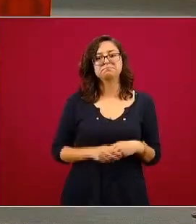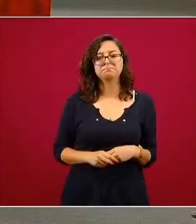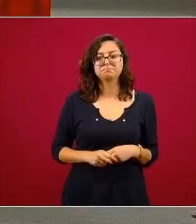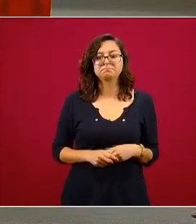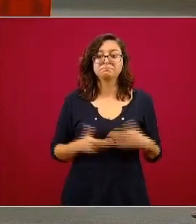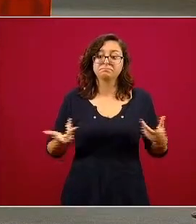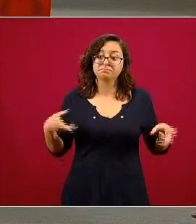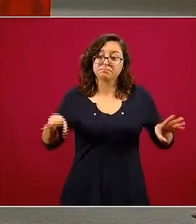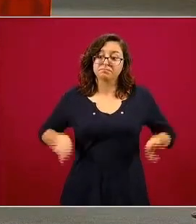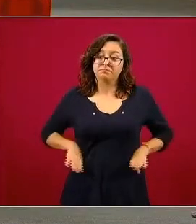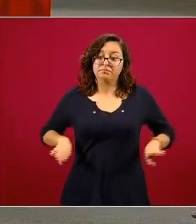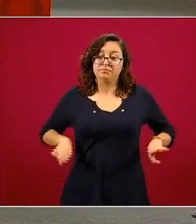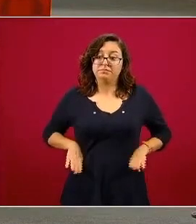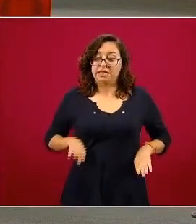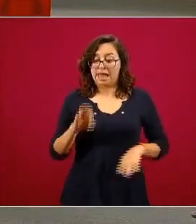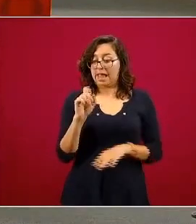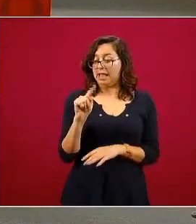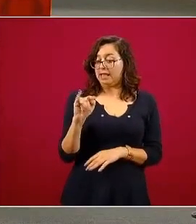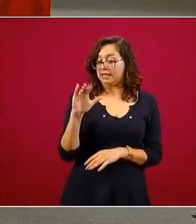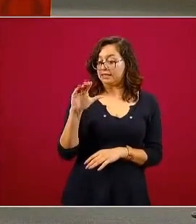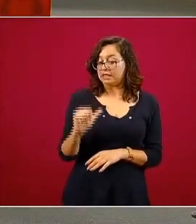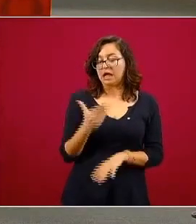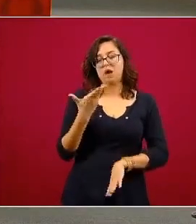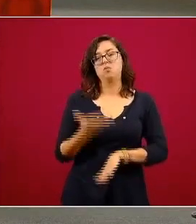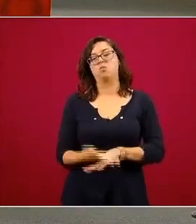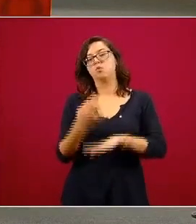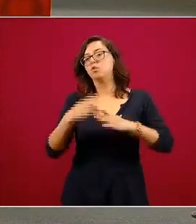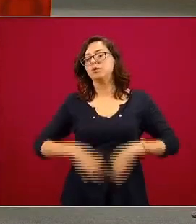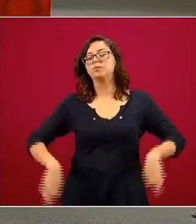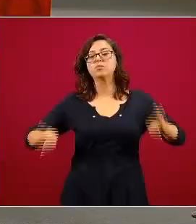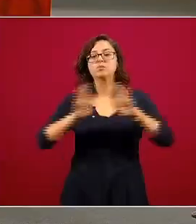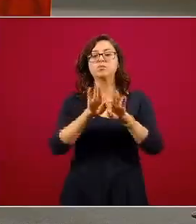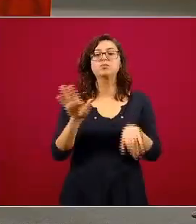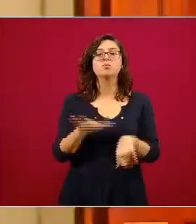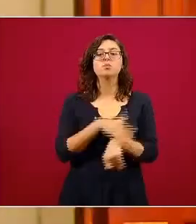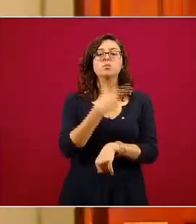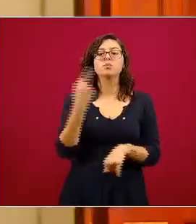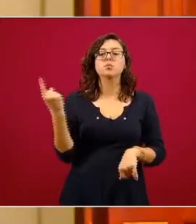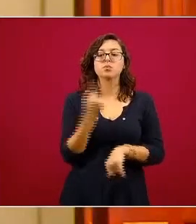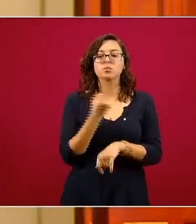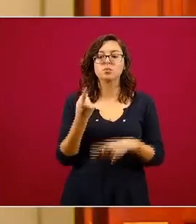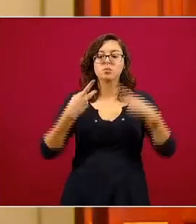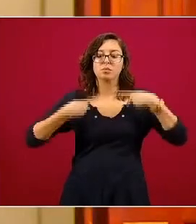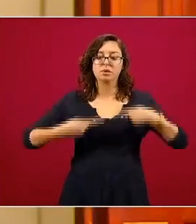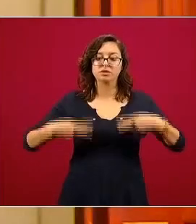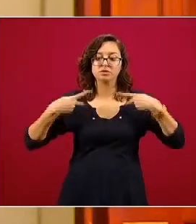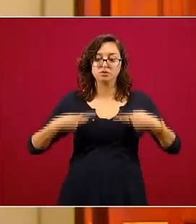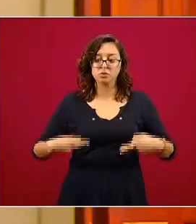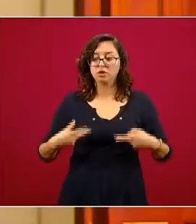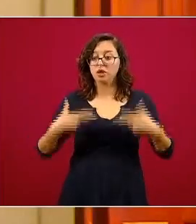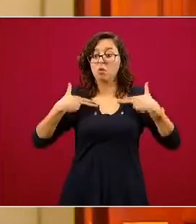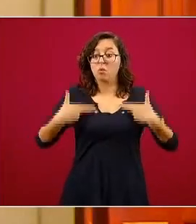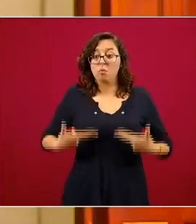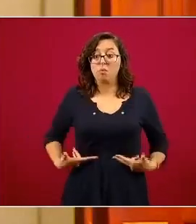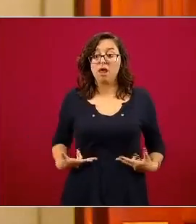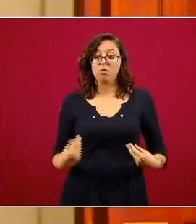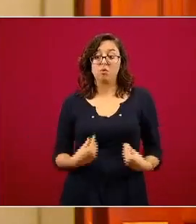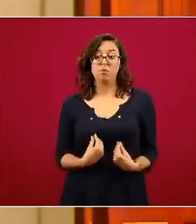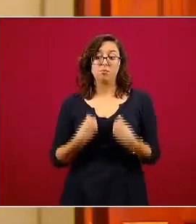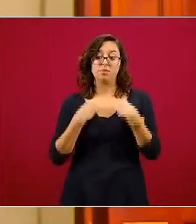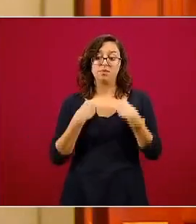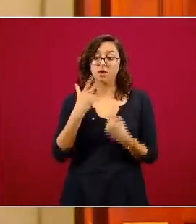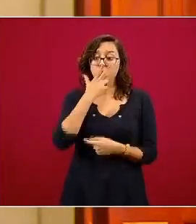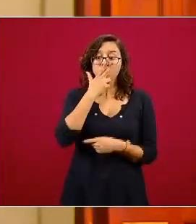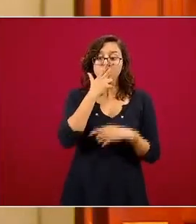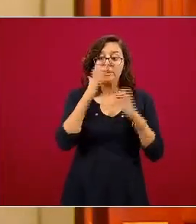actitudes éticas son muy importantes, porque estamos hablando de personas y de vidas humanas que tenemos que